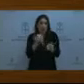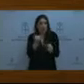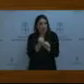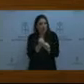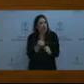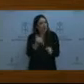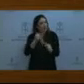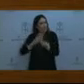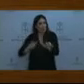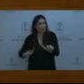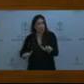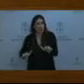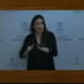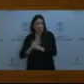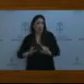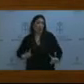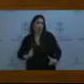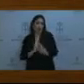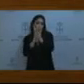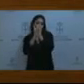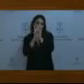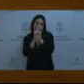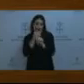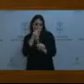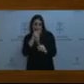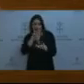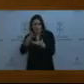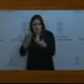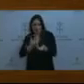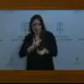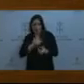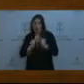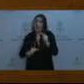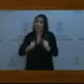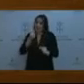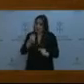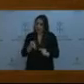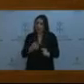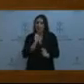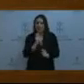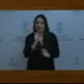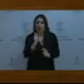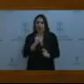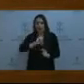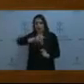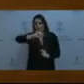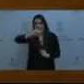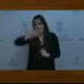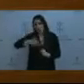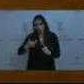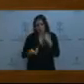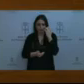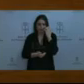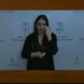las más que son totalmente contrarias a los intereses de los ayuntamientos y que acarrean después esas sentencias tan importantes.